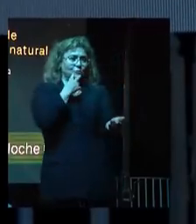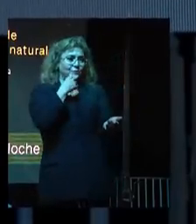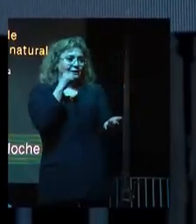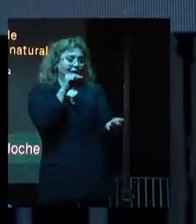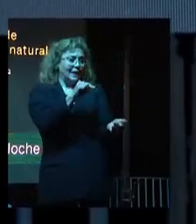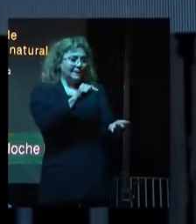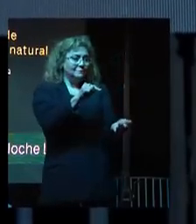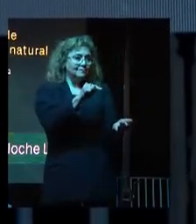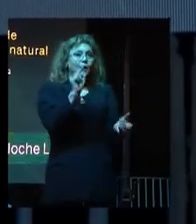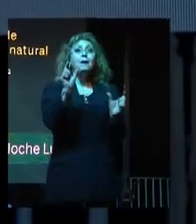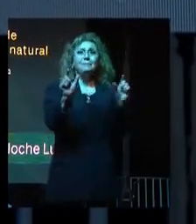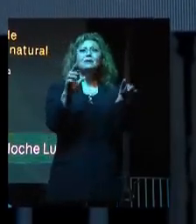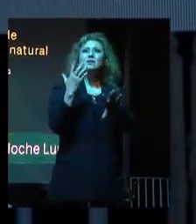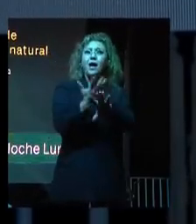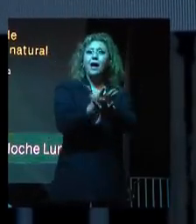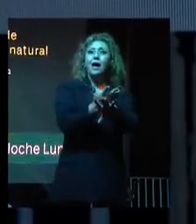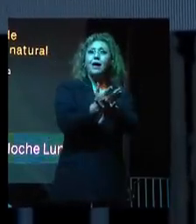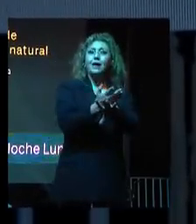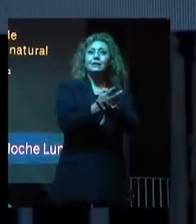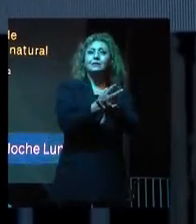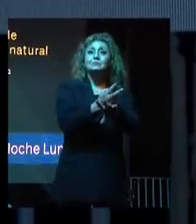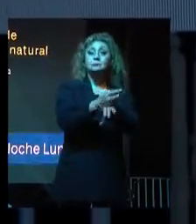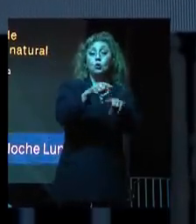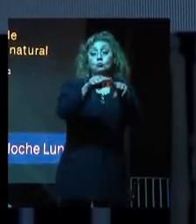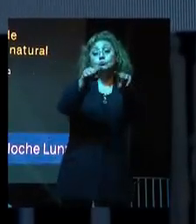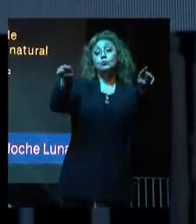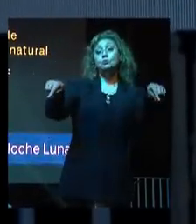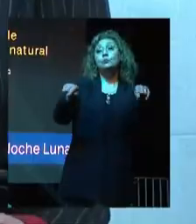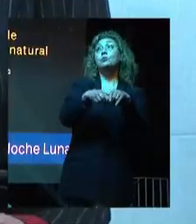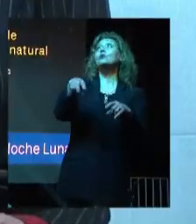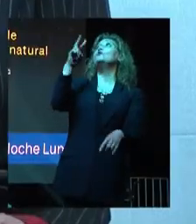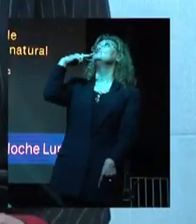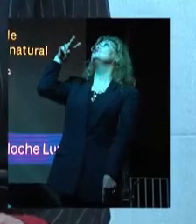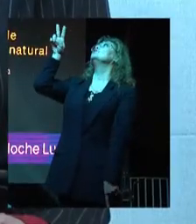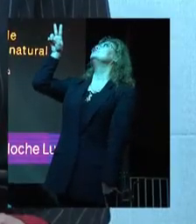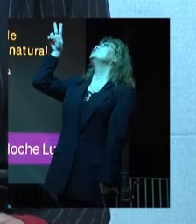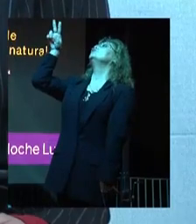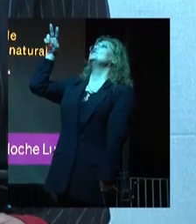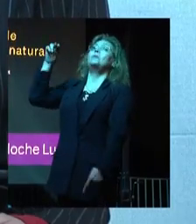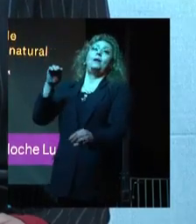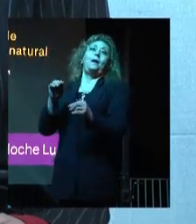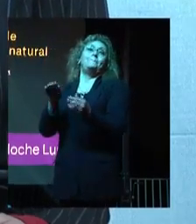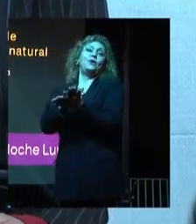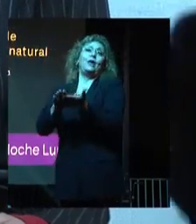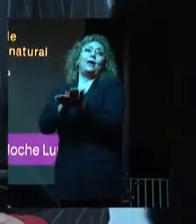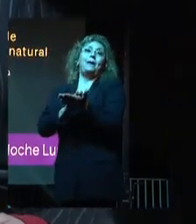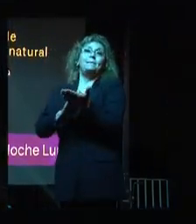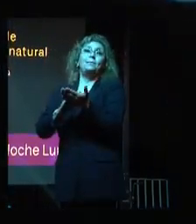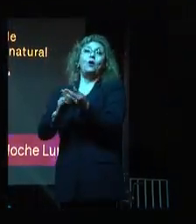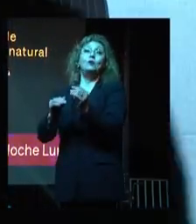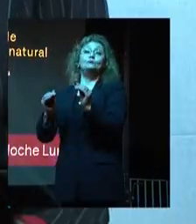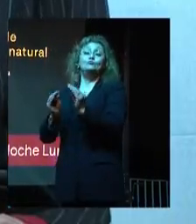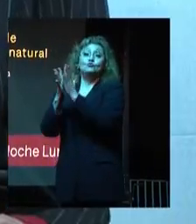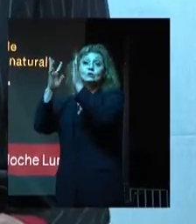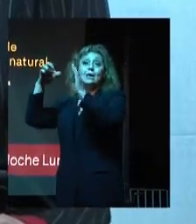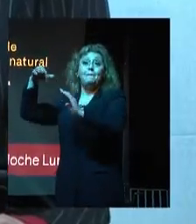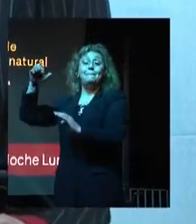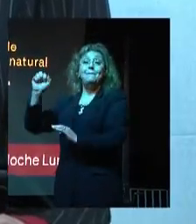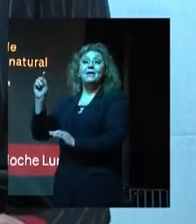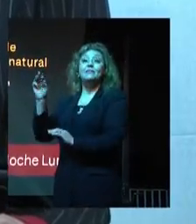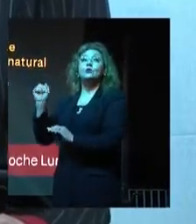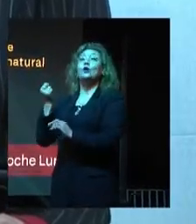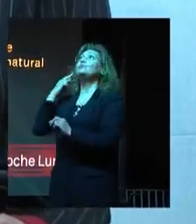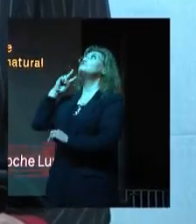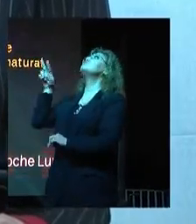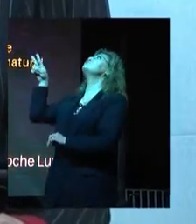ahí alguna gente sí, del patio de su casa puede ver, yo creo que en San Pedro de Atacama, uno sale al patio y mira